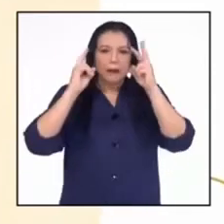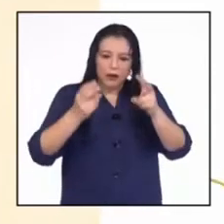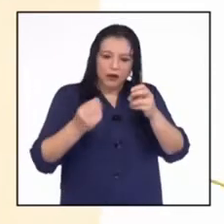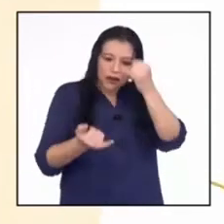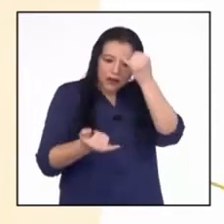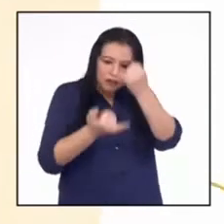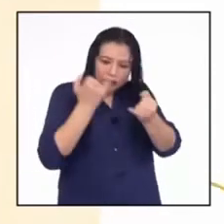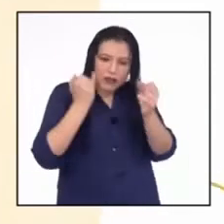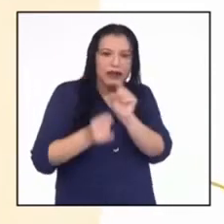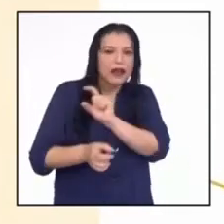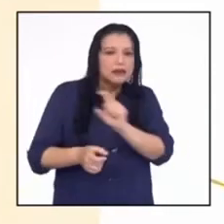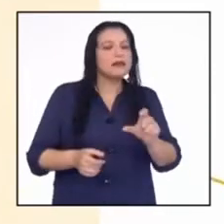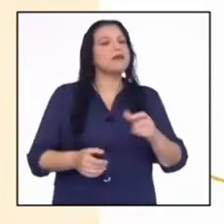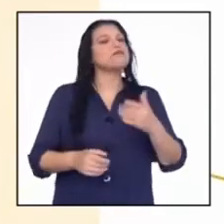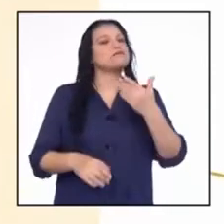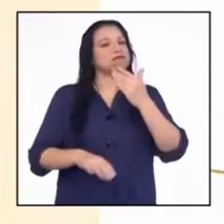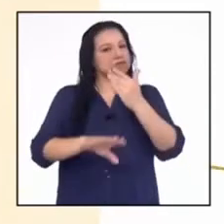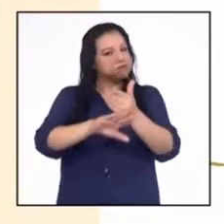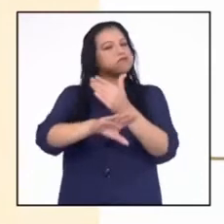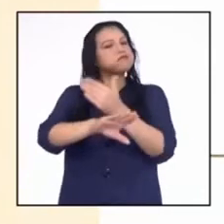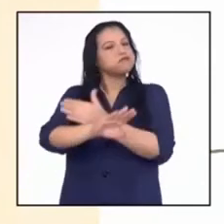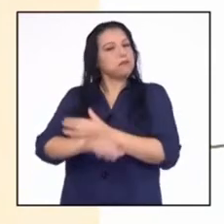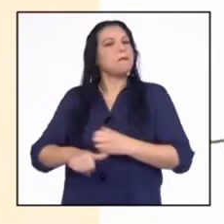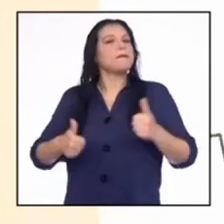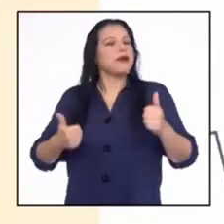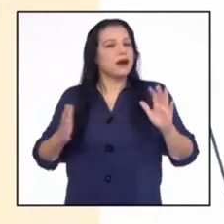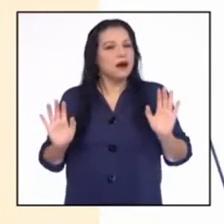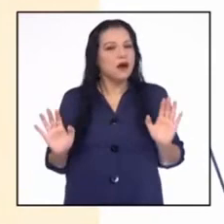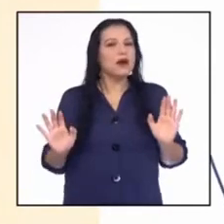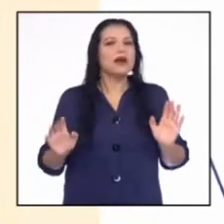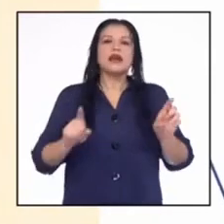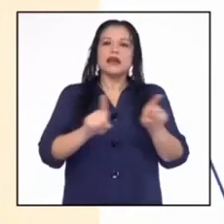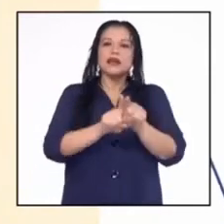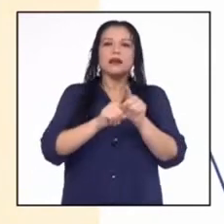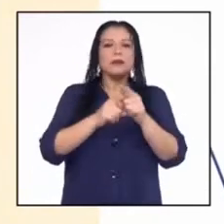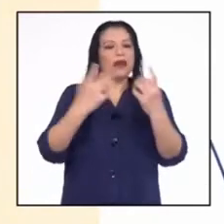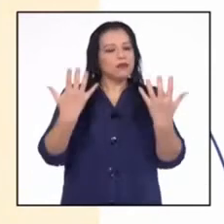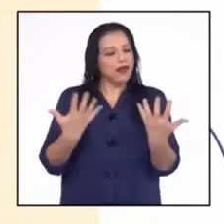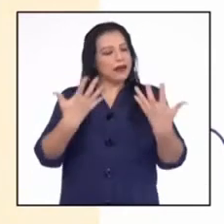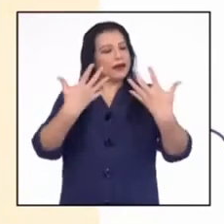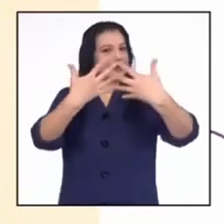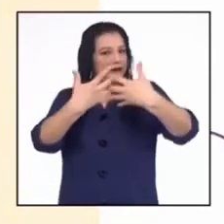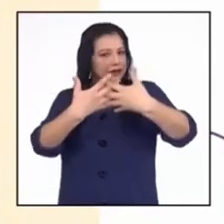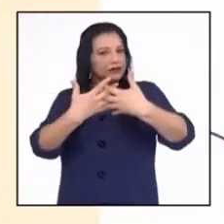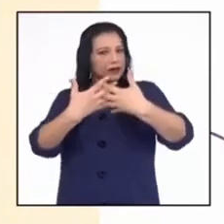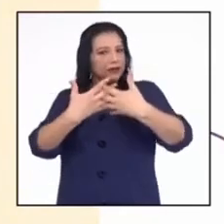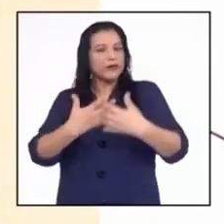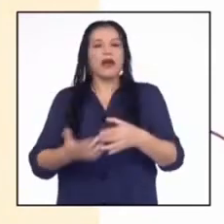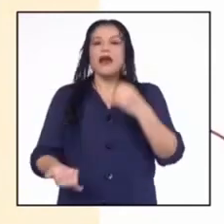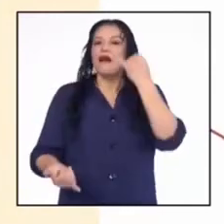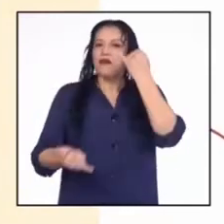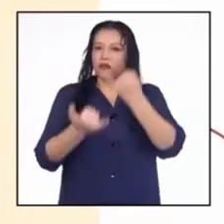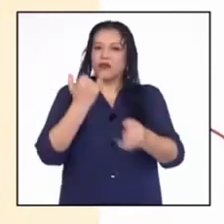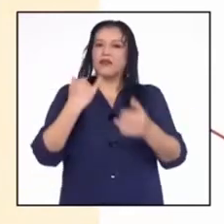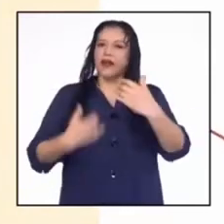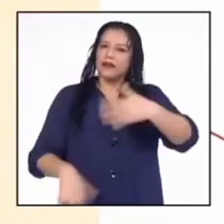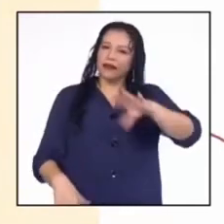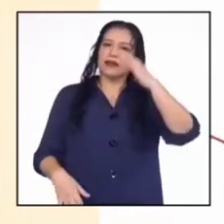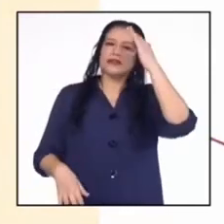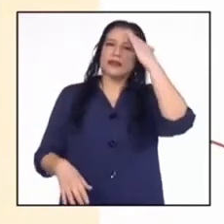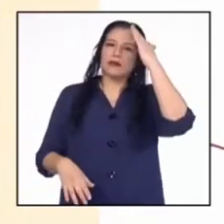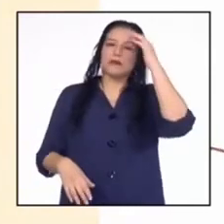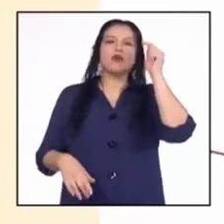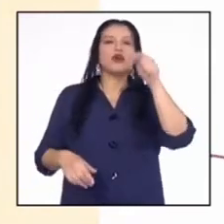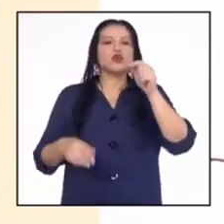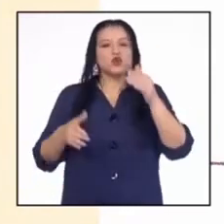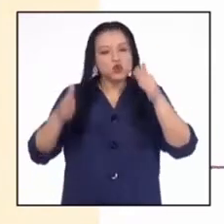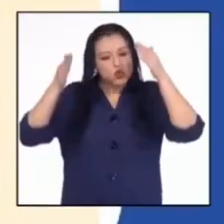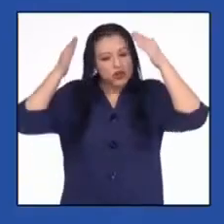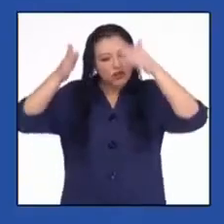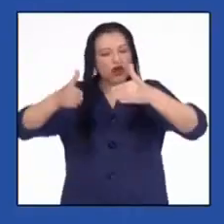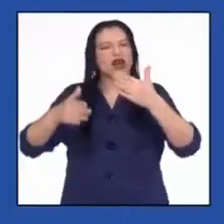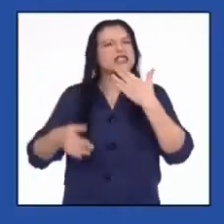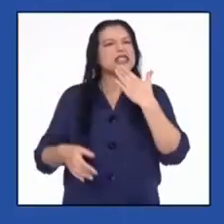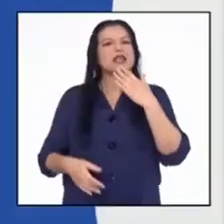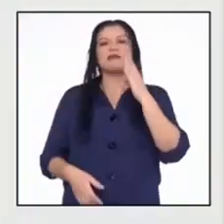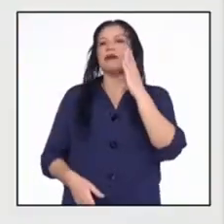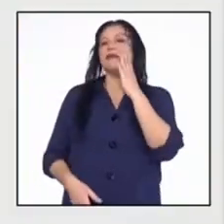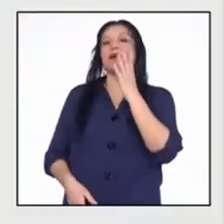ahora está mejor adecuada, además de ser coherente. Finalmente, ya sabemos que te diriges a los